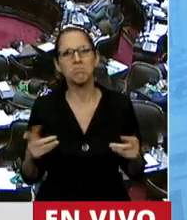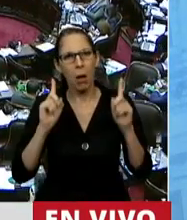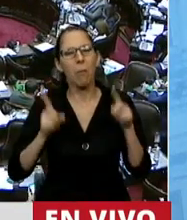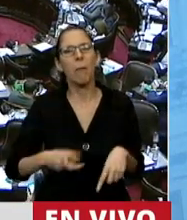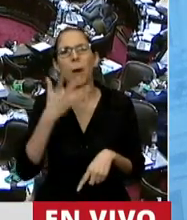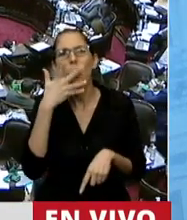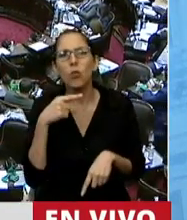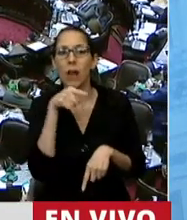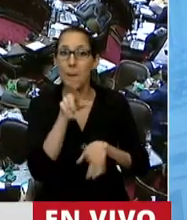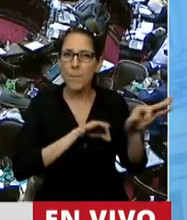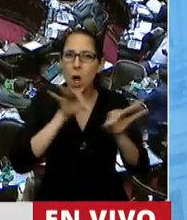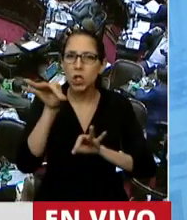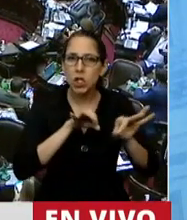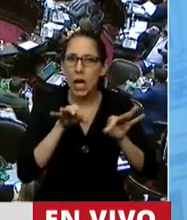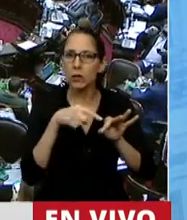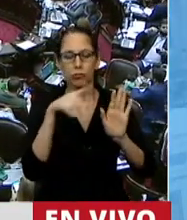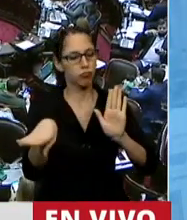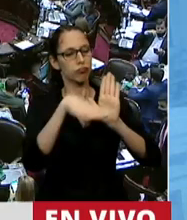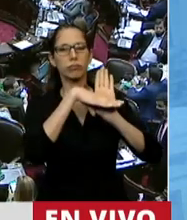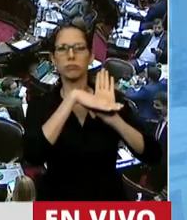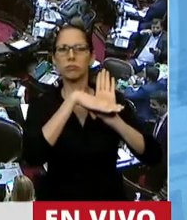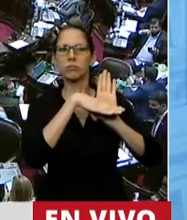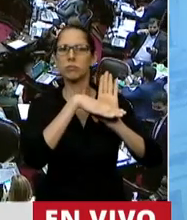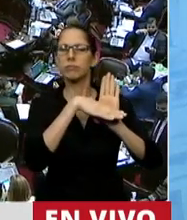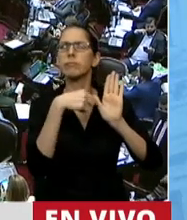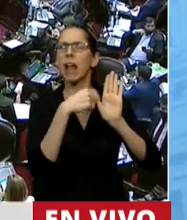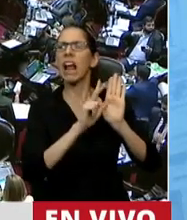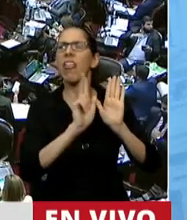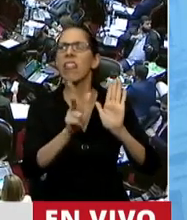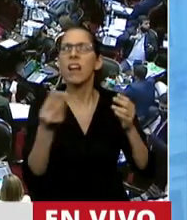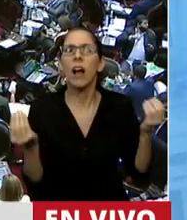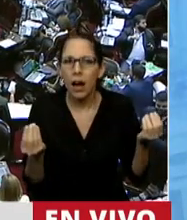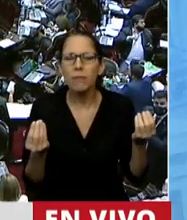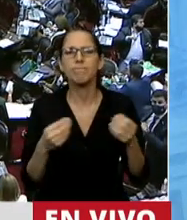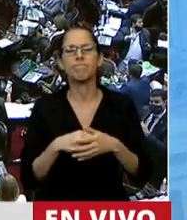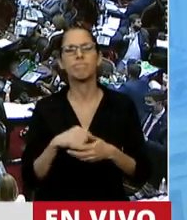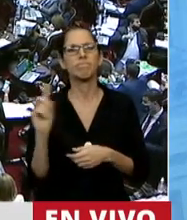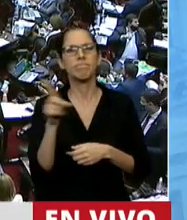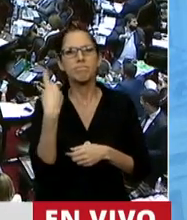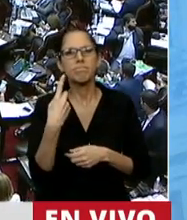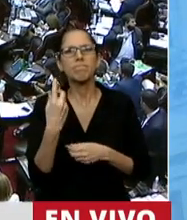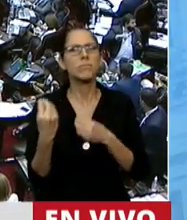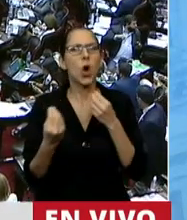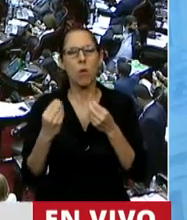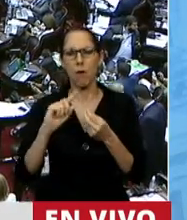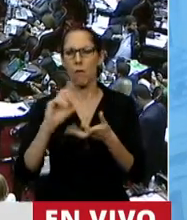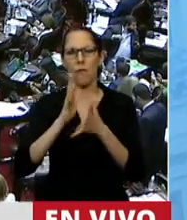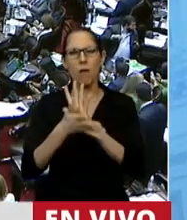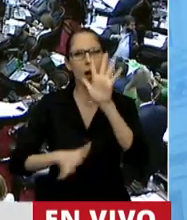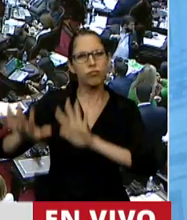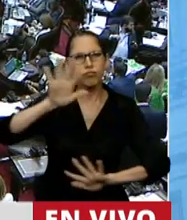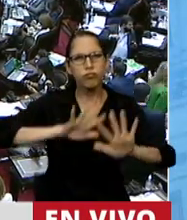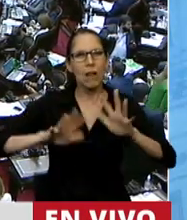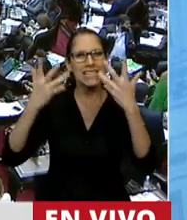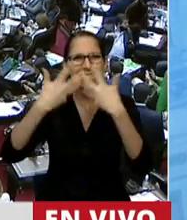también que en este proyecto se encuentre cómo vamos a hacer el fortalecimiento de nuestro sistema